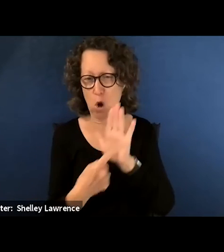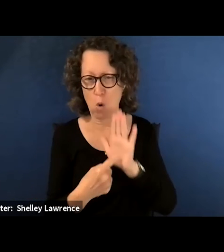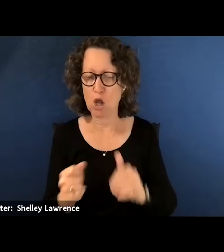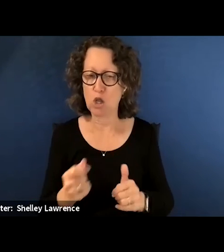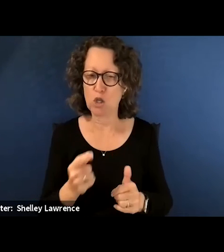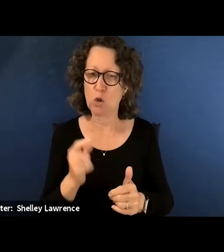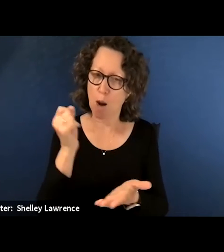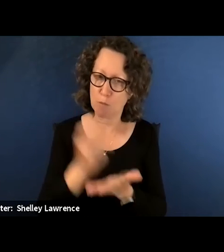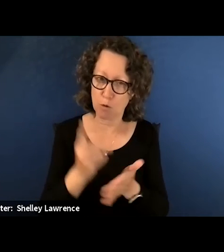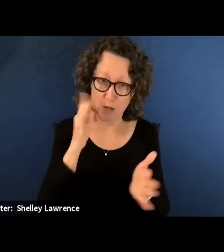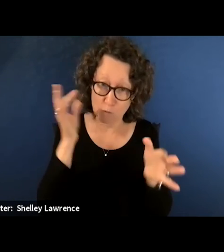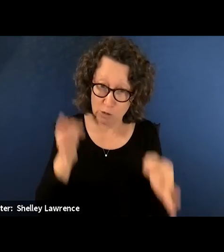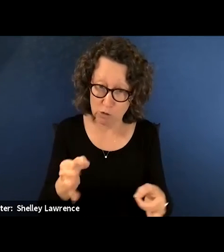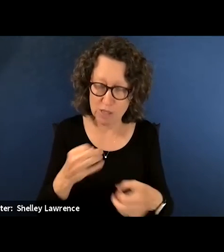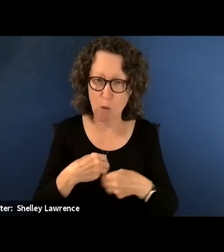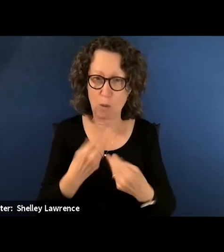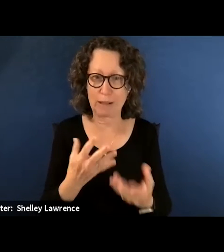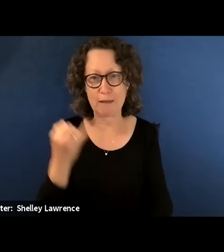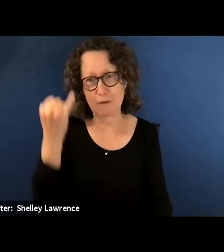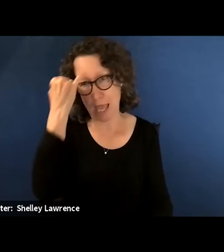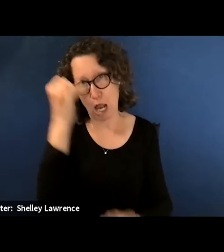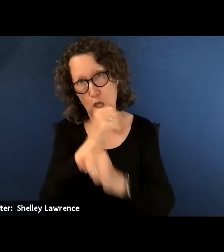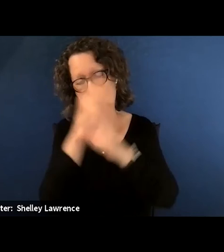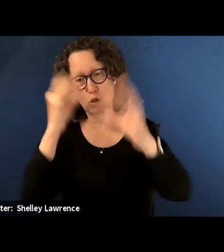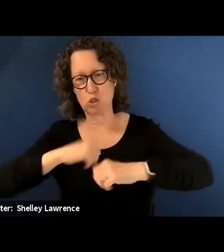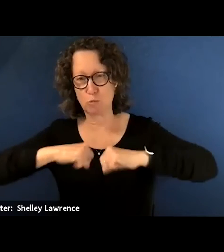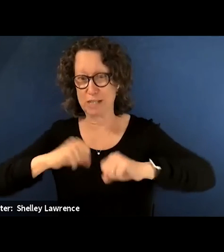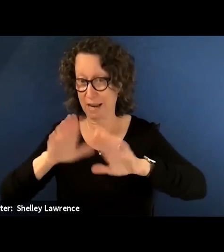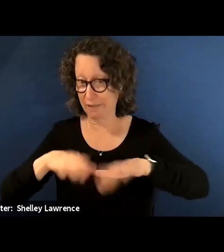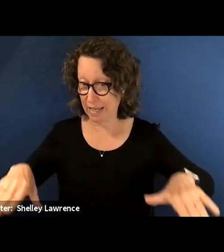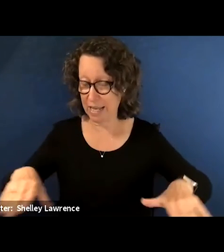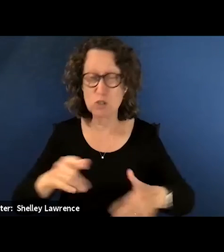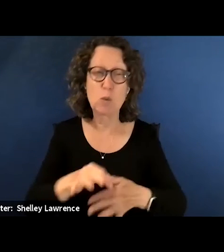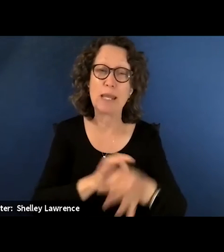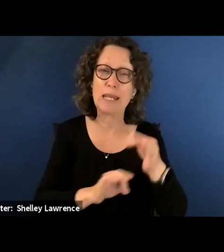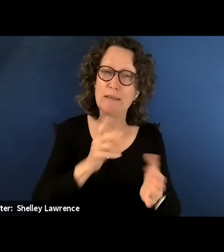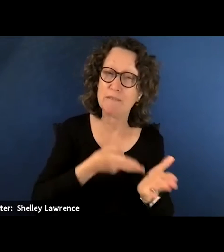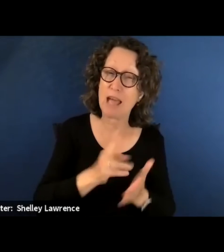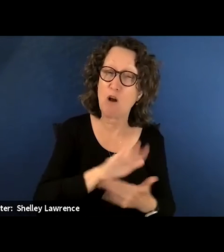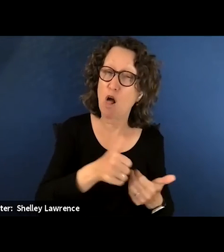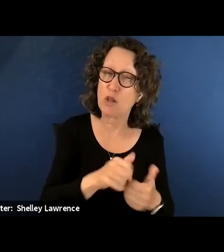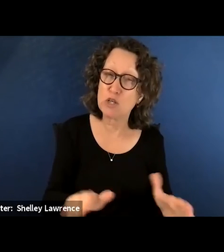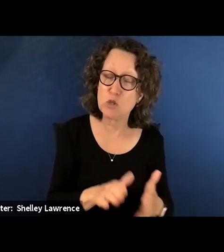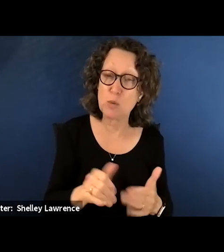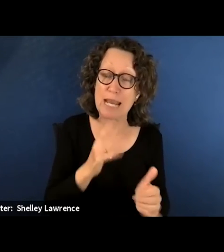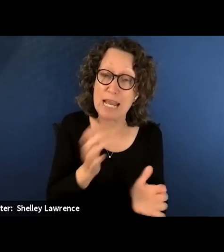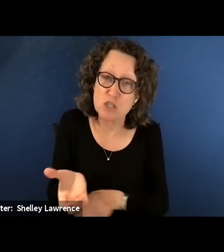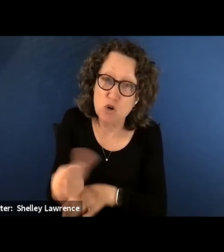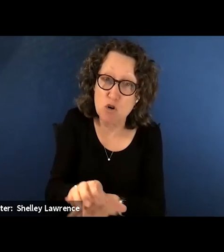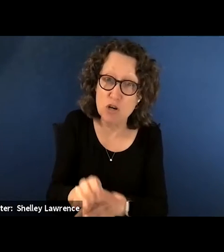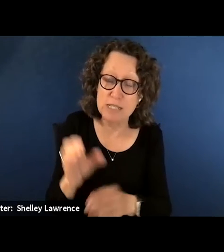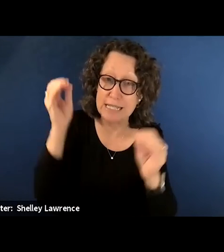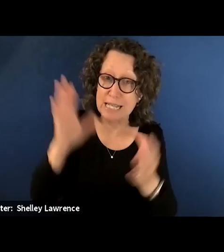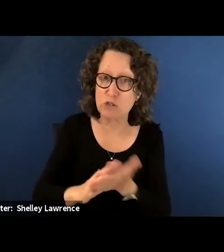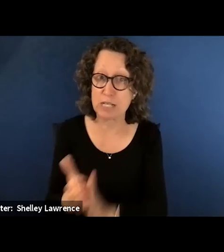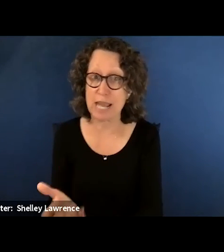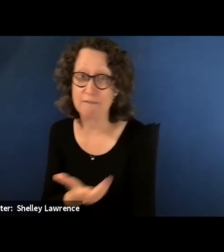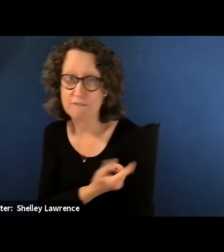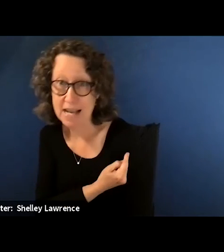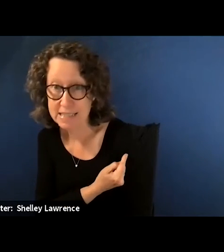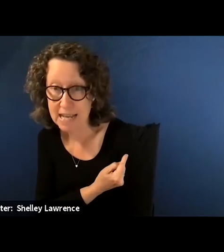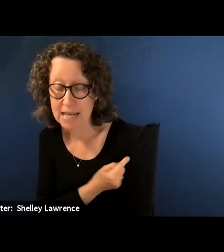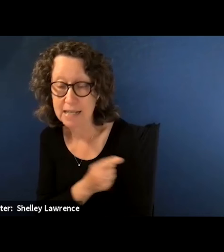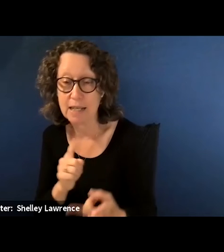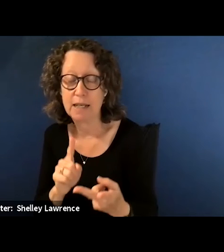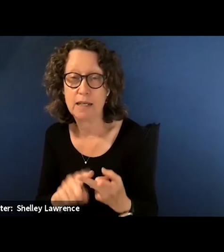todo eso fue una farsa. Ustedes quieren dar una ilusión de que están protegiendo a